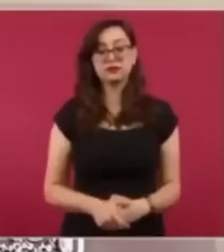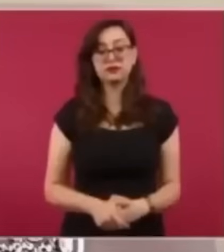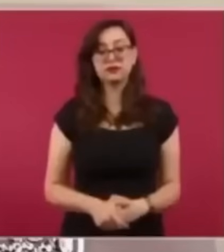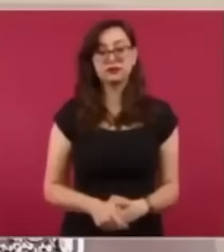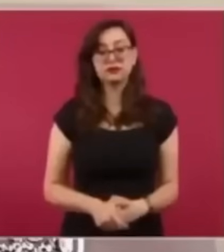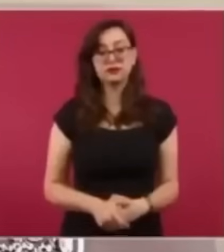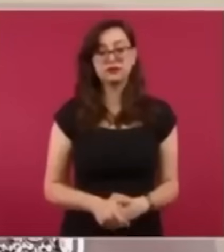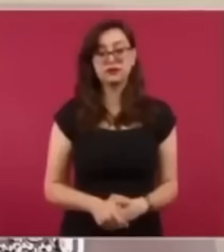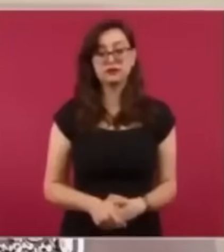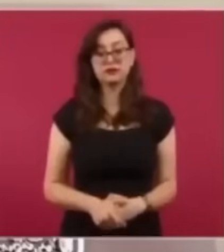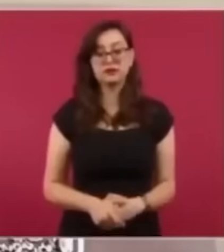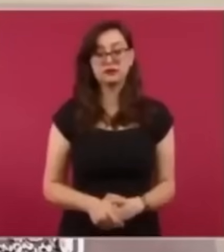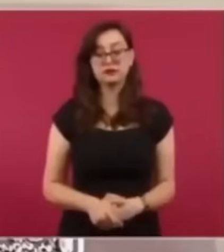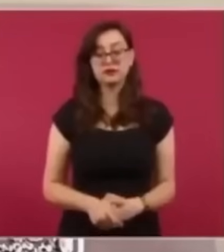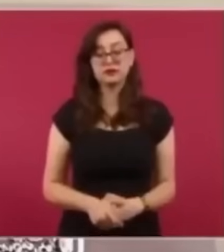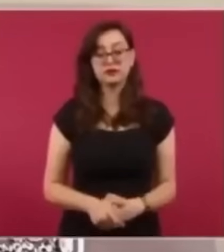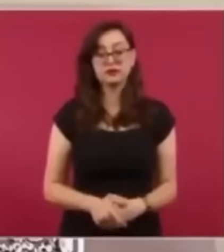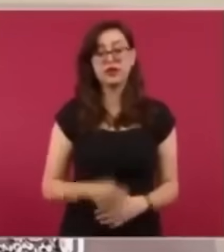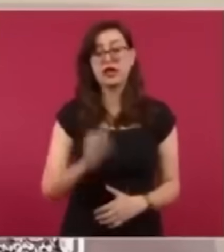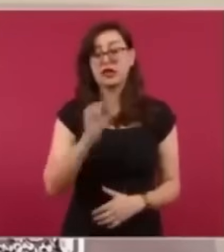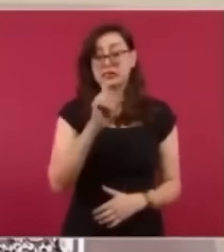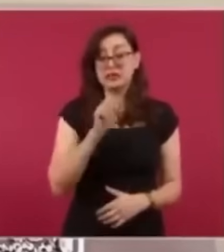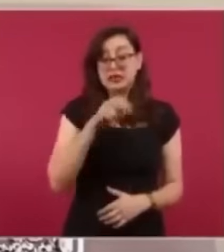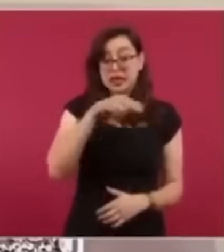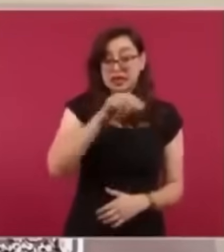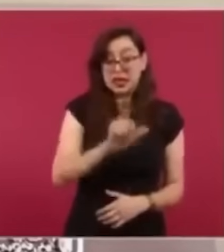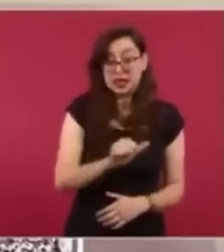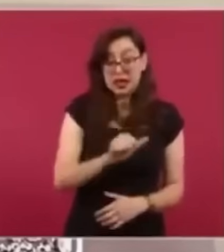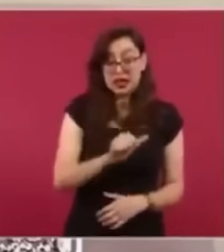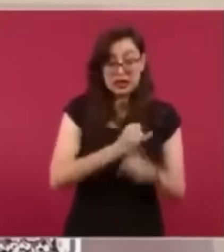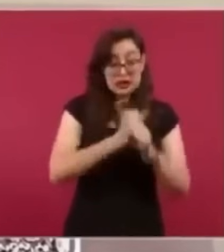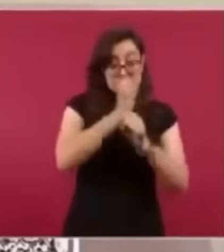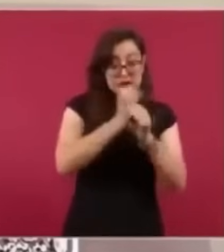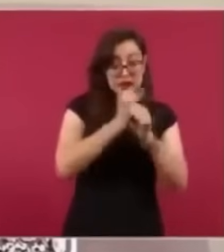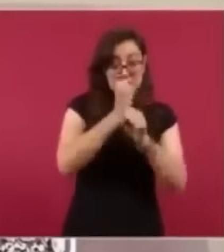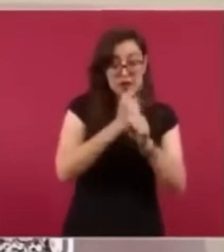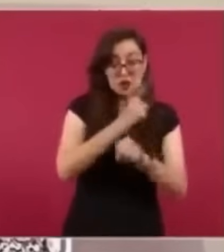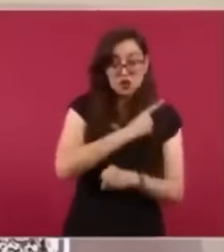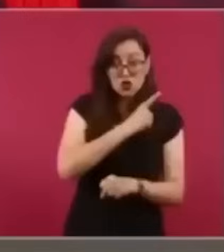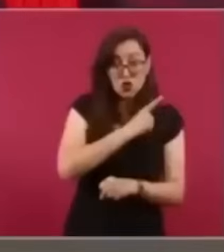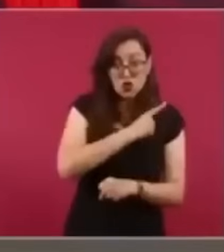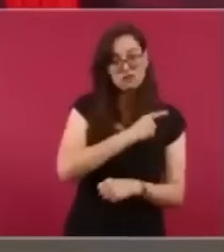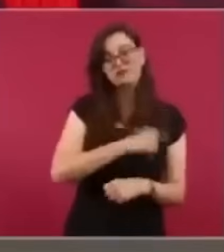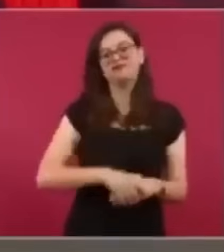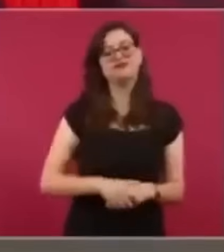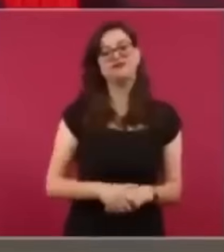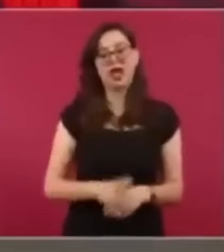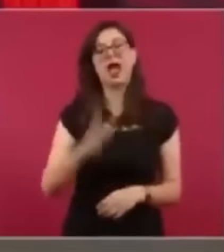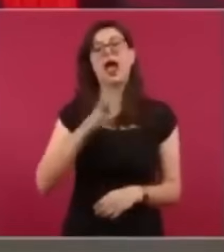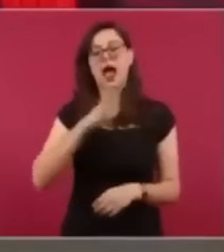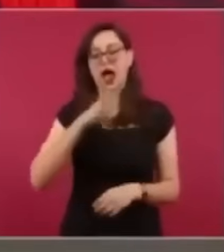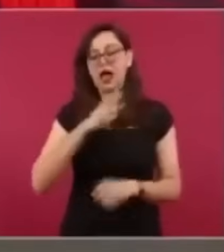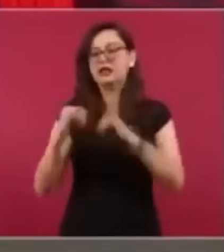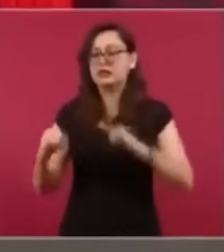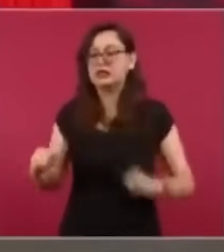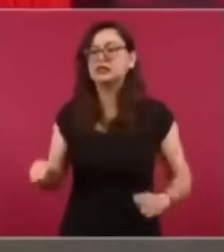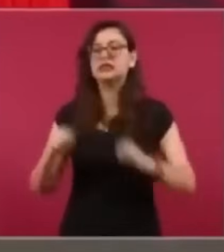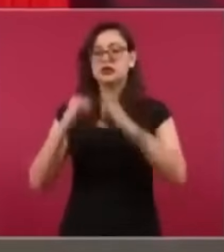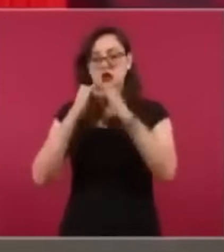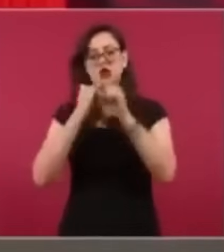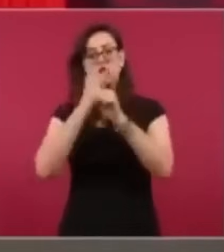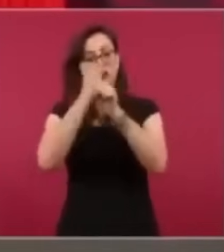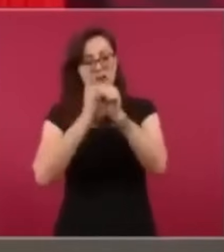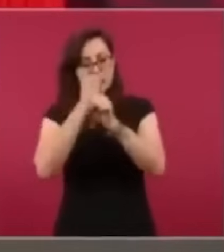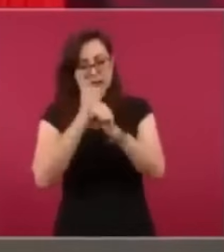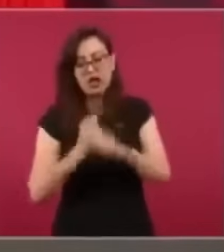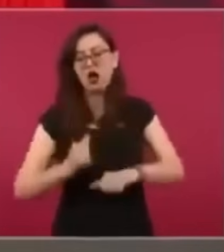la participación del Instituto de Inteligencia del Estado y trabajan